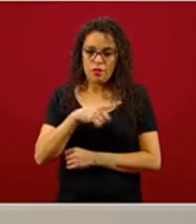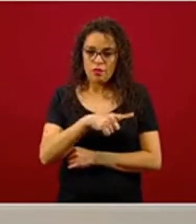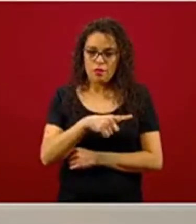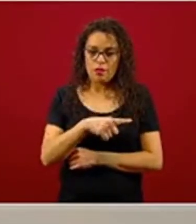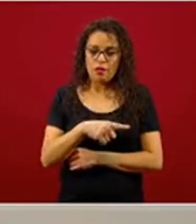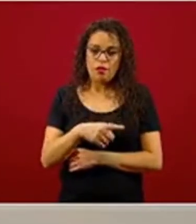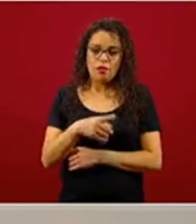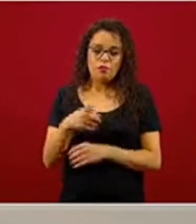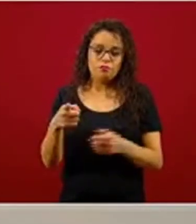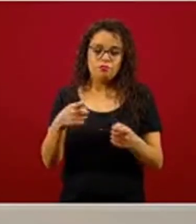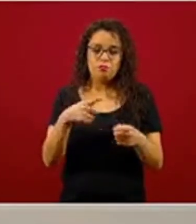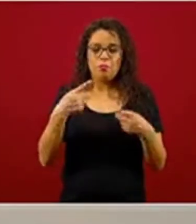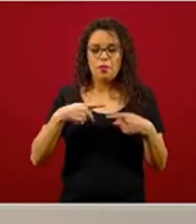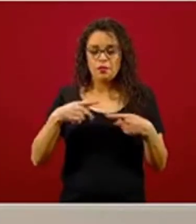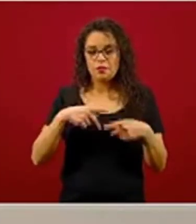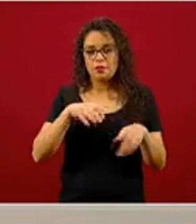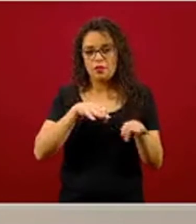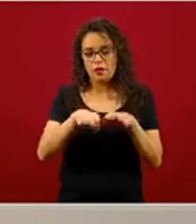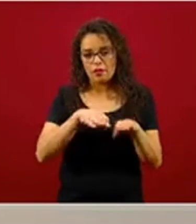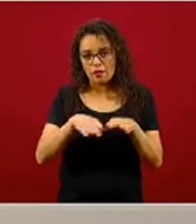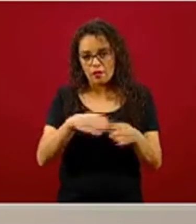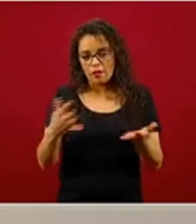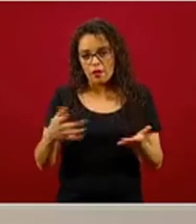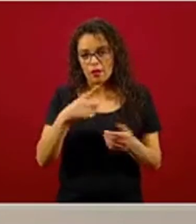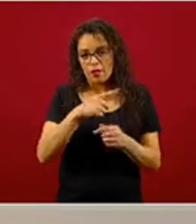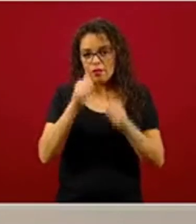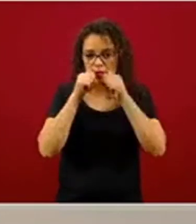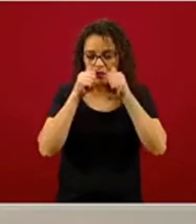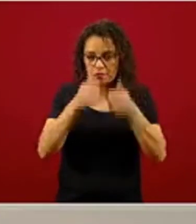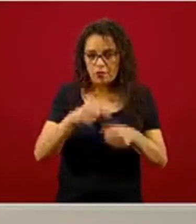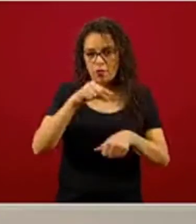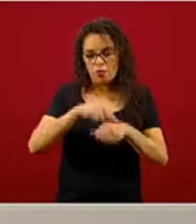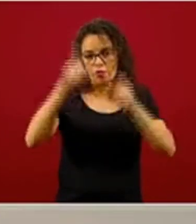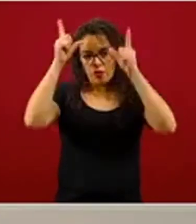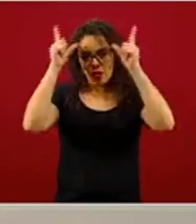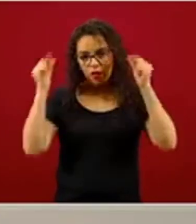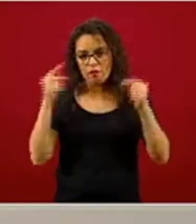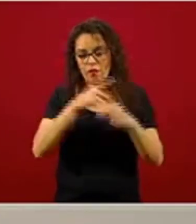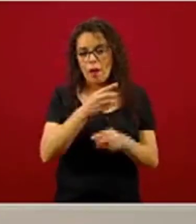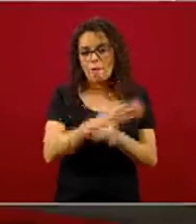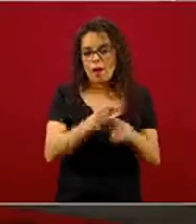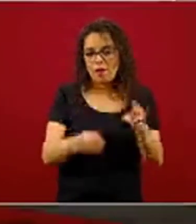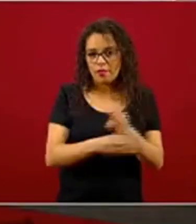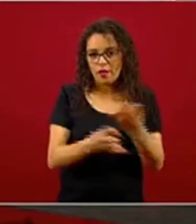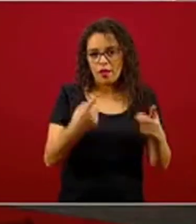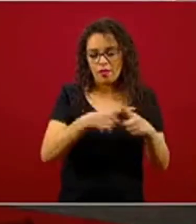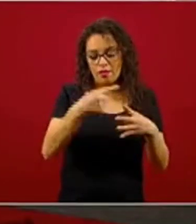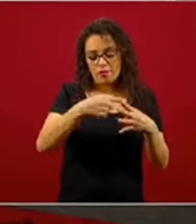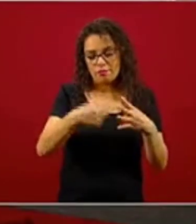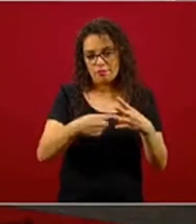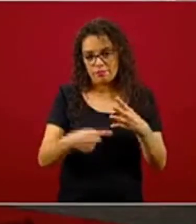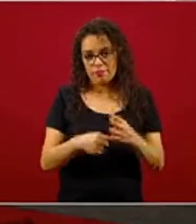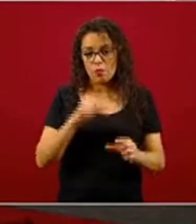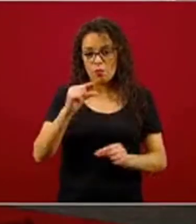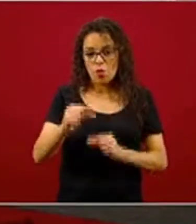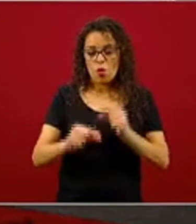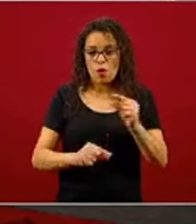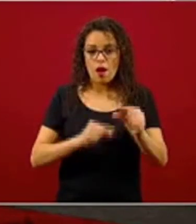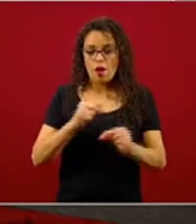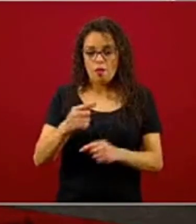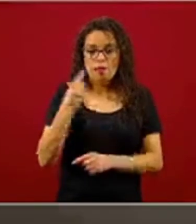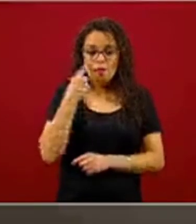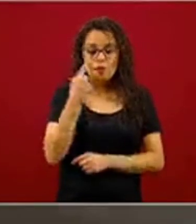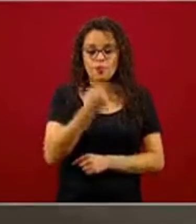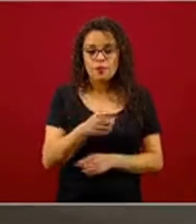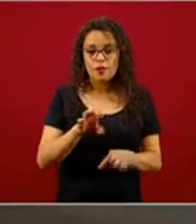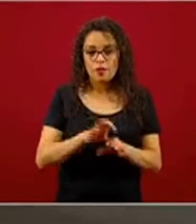de personal y demás, ya son detalles que creo que vamos a ir desarrollando y